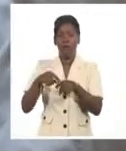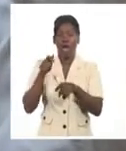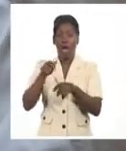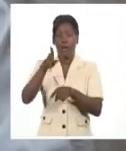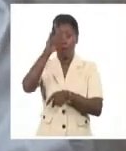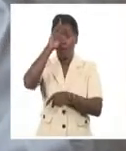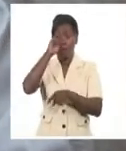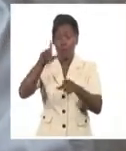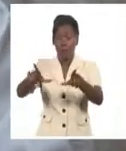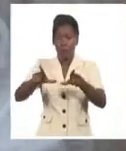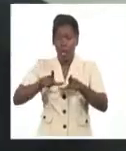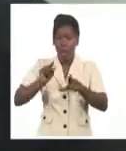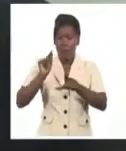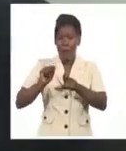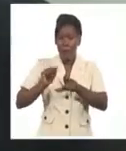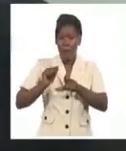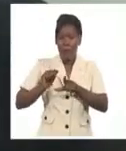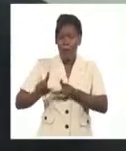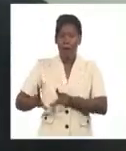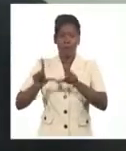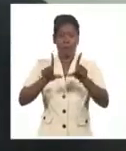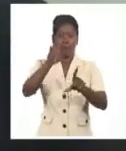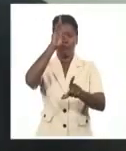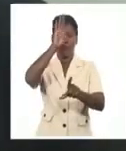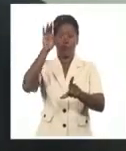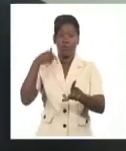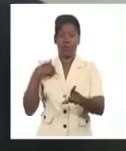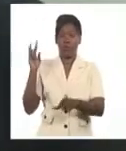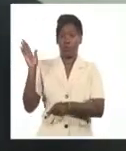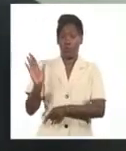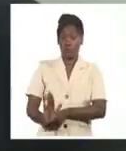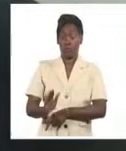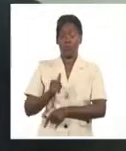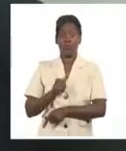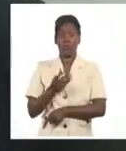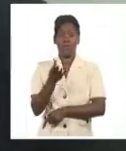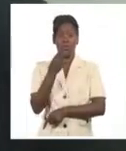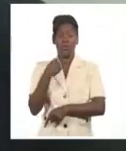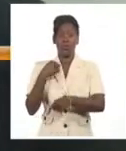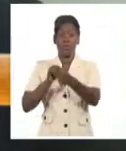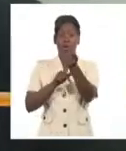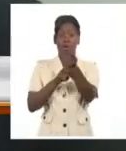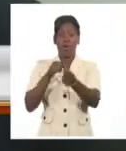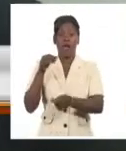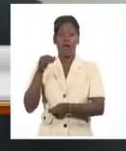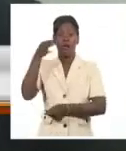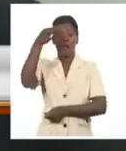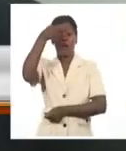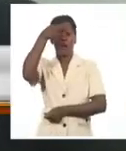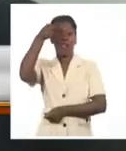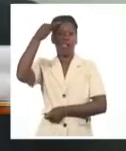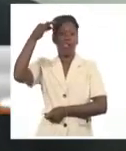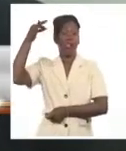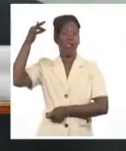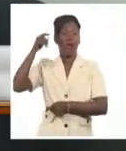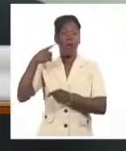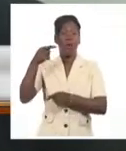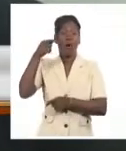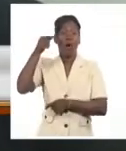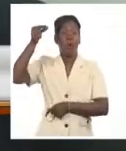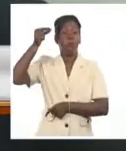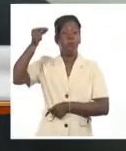ser atendidos aquí en nuestro centro. Yo vine y me atendieron, me vieron que tenía la carnosidad, que ya me la debía operar porque ya estaba